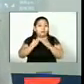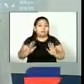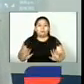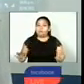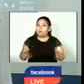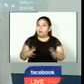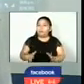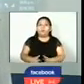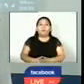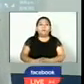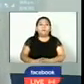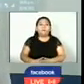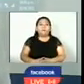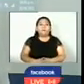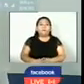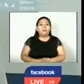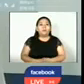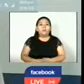a la normalidad